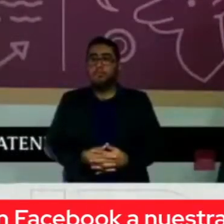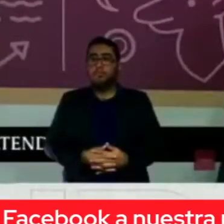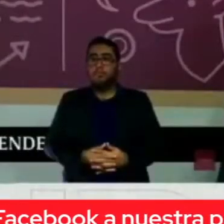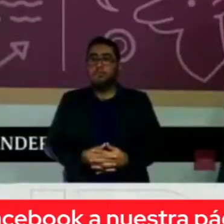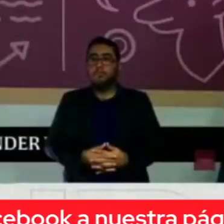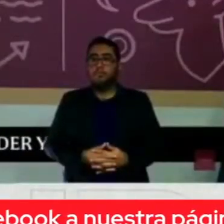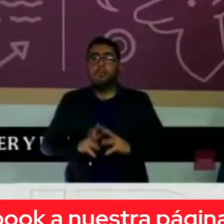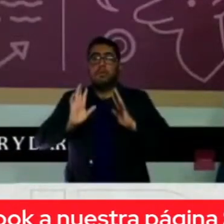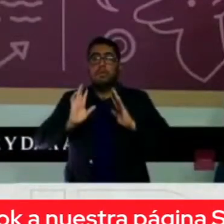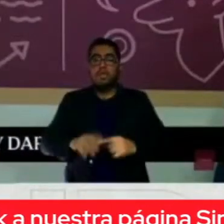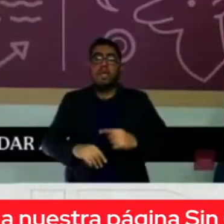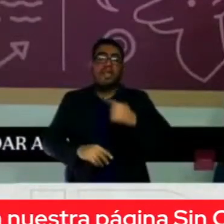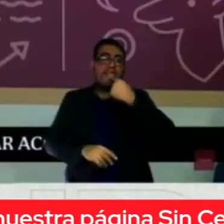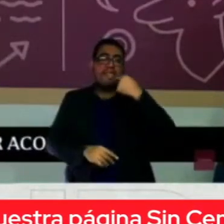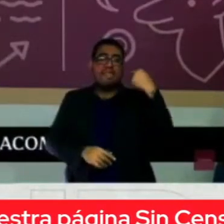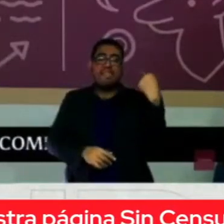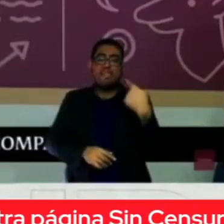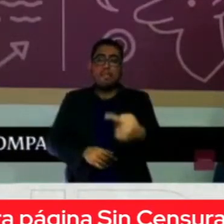Ya les dije yo,